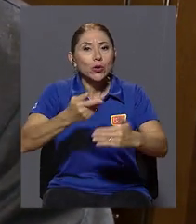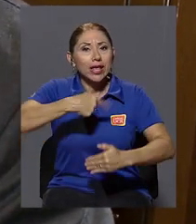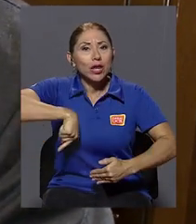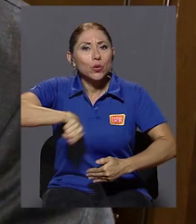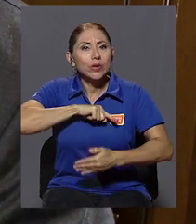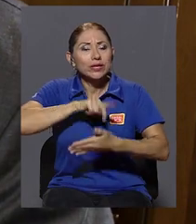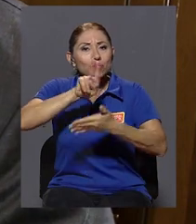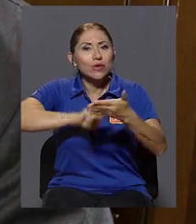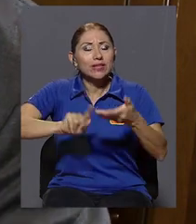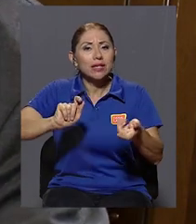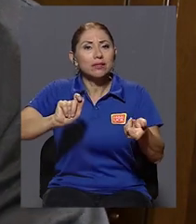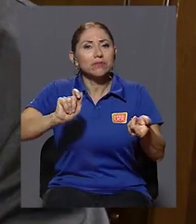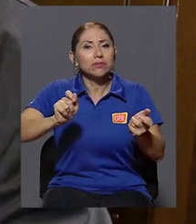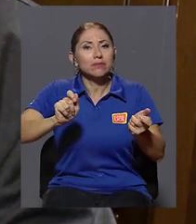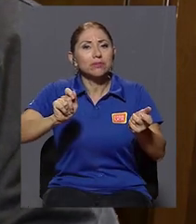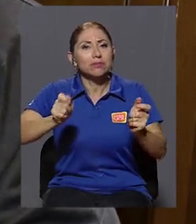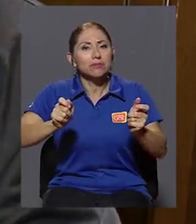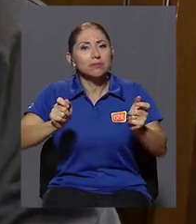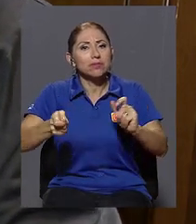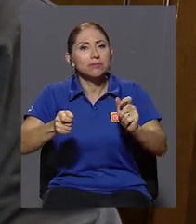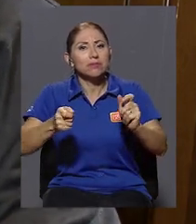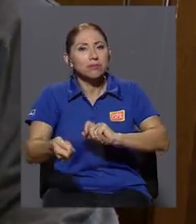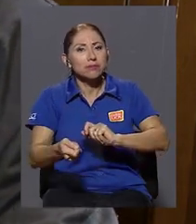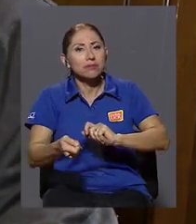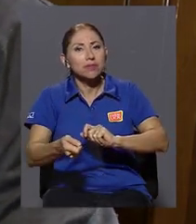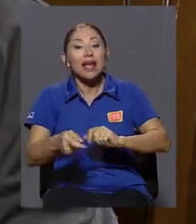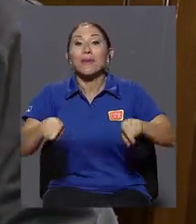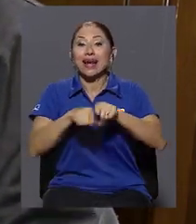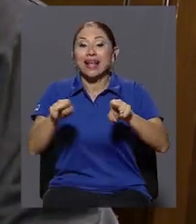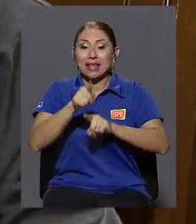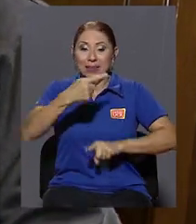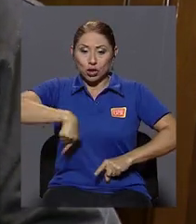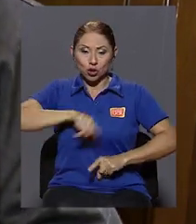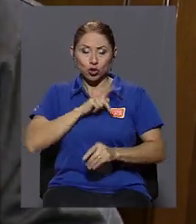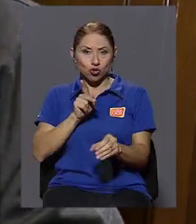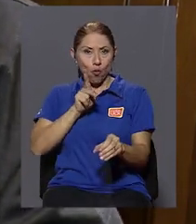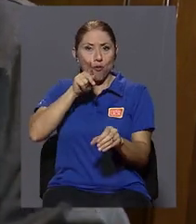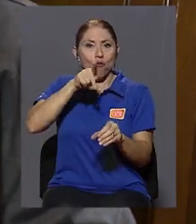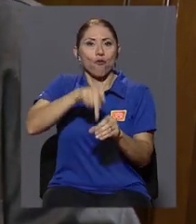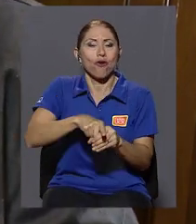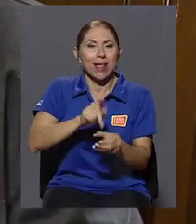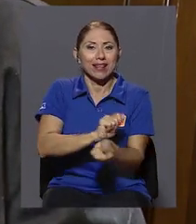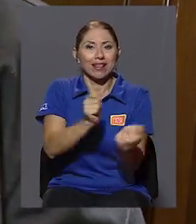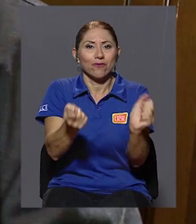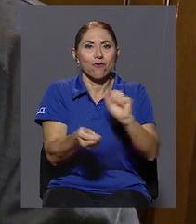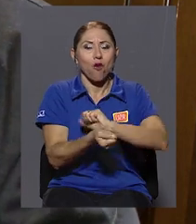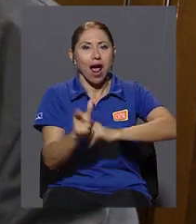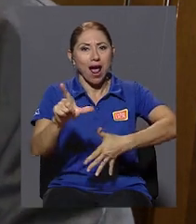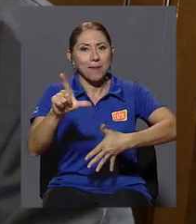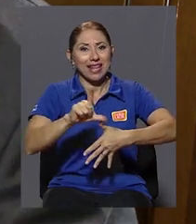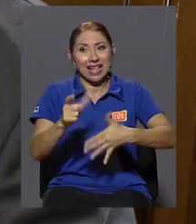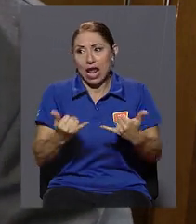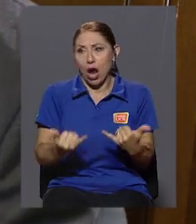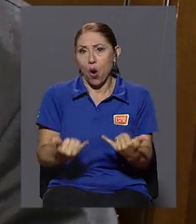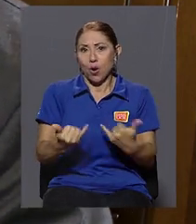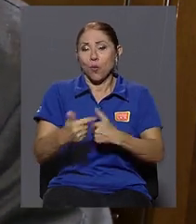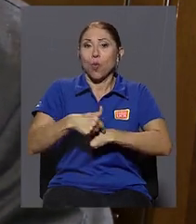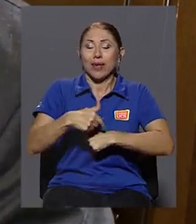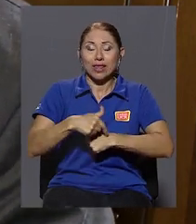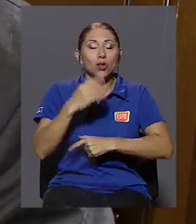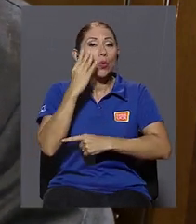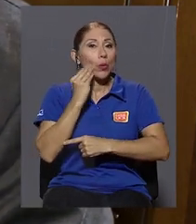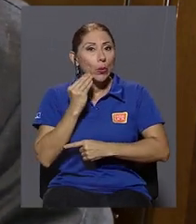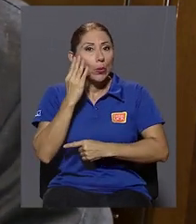nuestras universidades, con la idea última de que seamos también actores de la transformación de esta América Latina, que está viviendo un